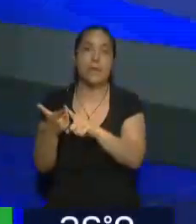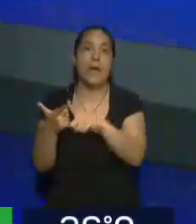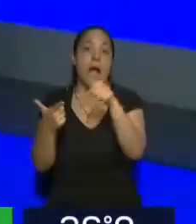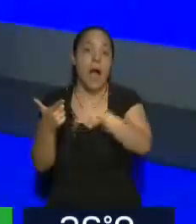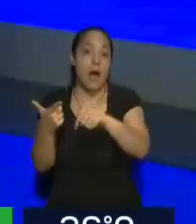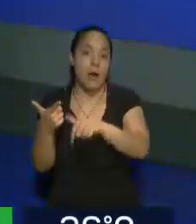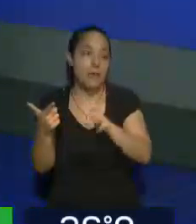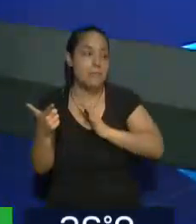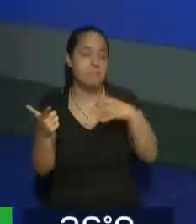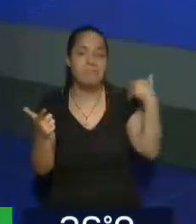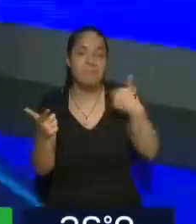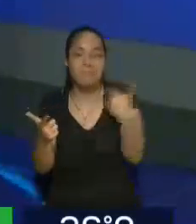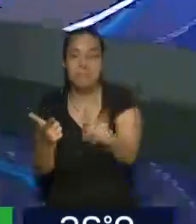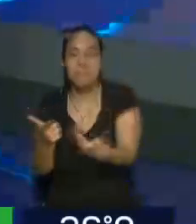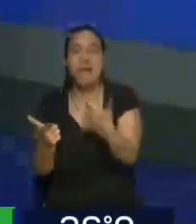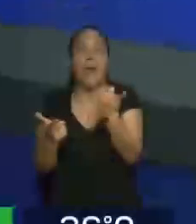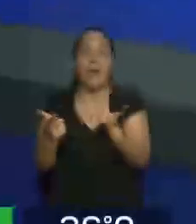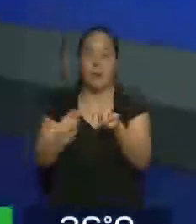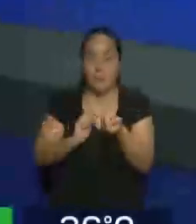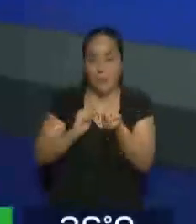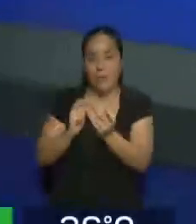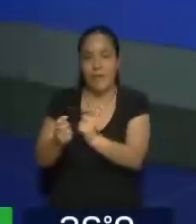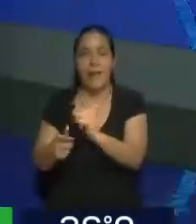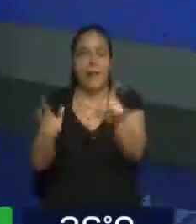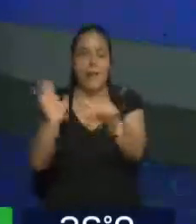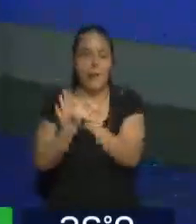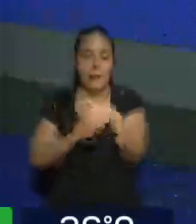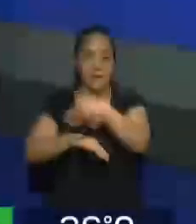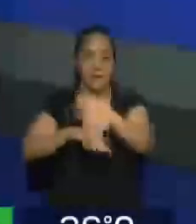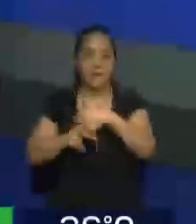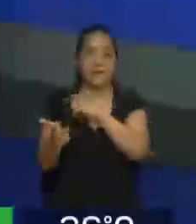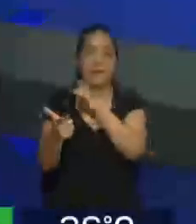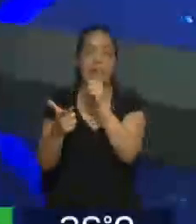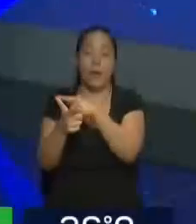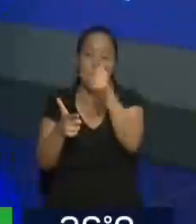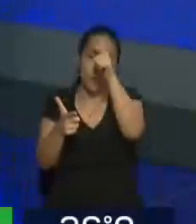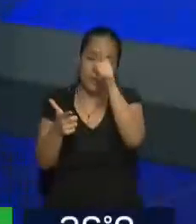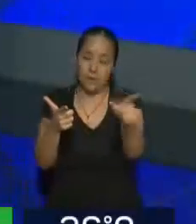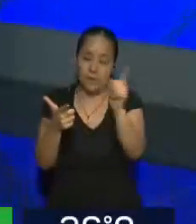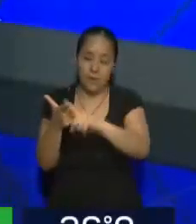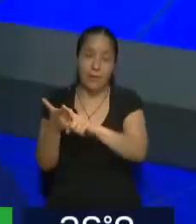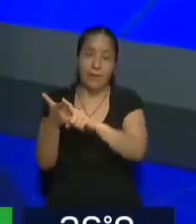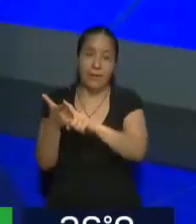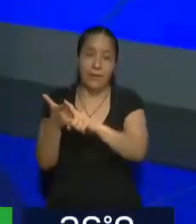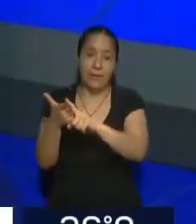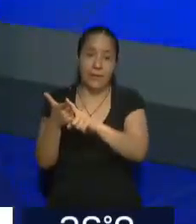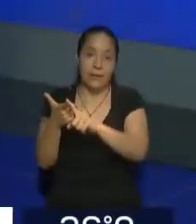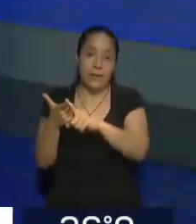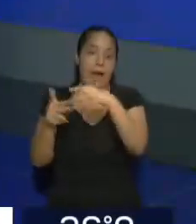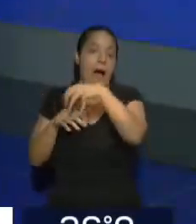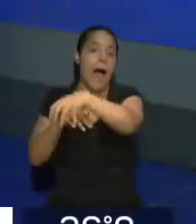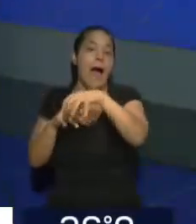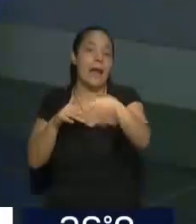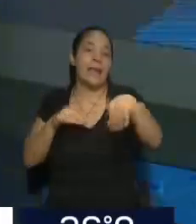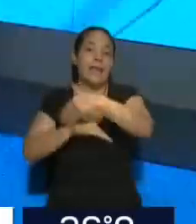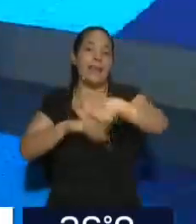los últimos años a raíz de las modificaciones de la ley de tránsito de las distintas áreas de